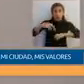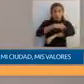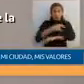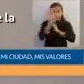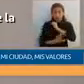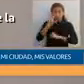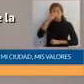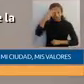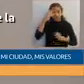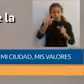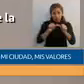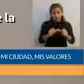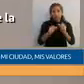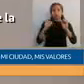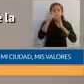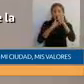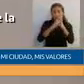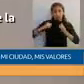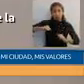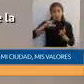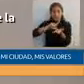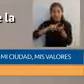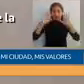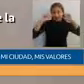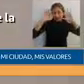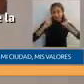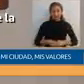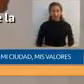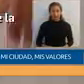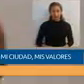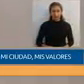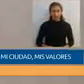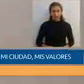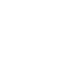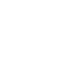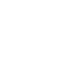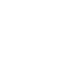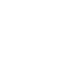Movilidad Segura. No olvides seguirnos por el canal de YouTube de la Municipalidad de Lima. ¡Nos vemos!